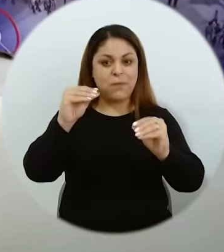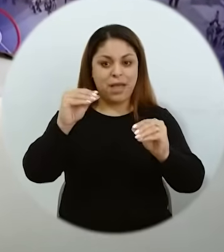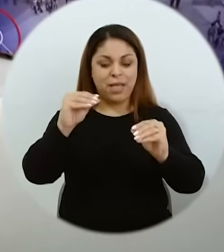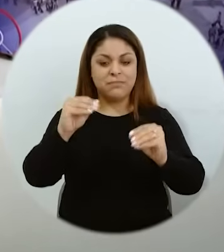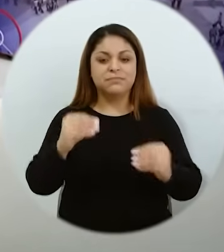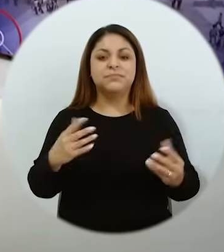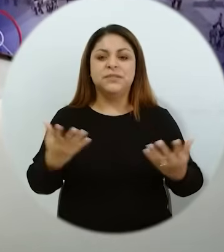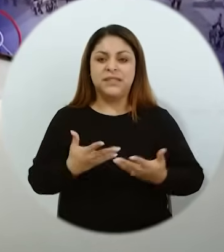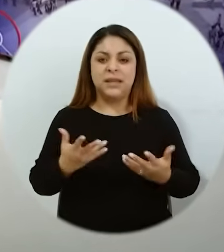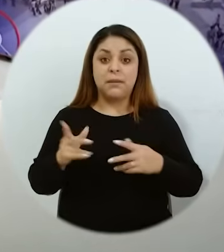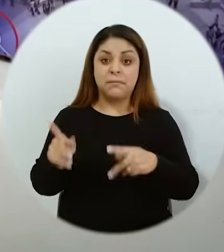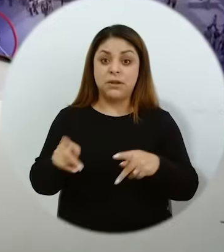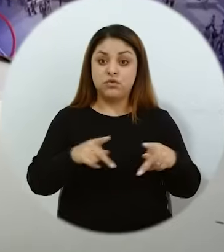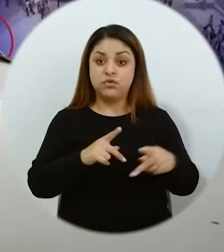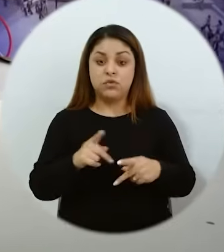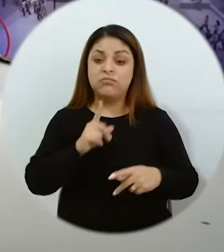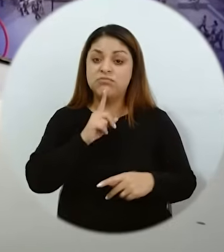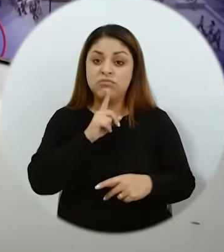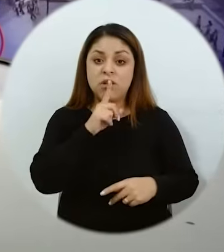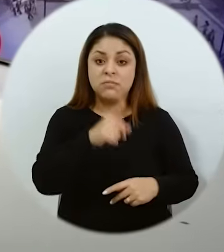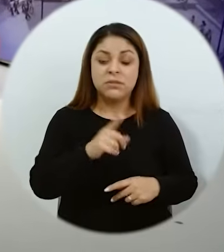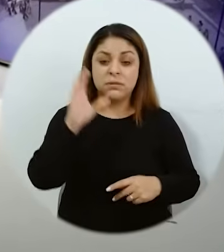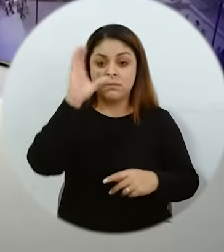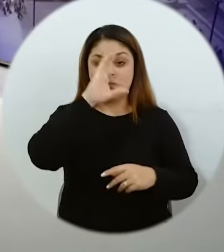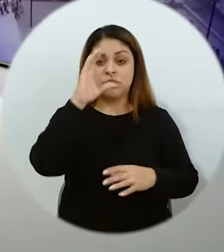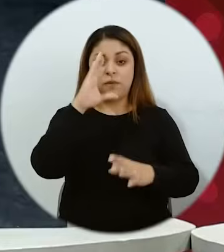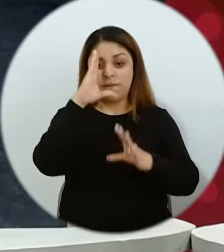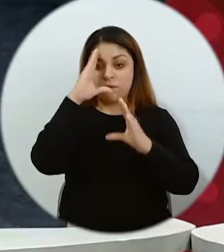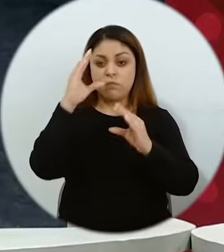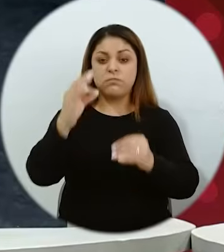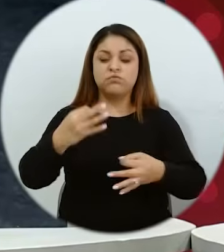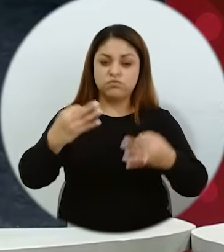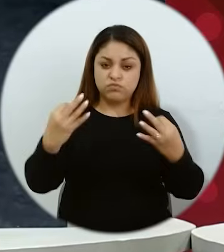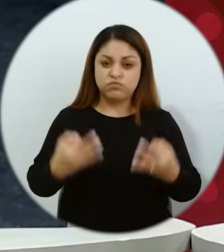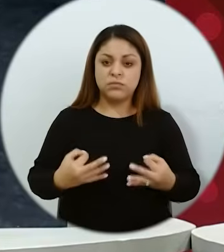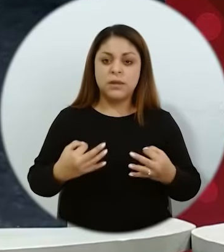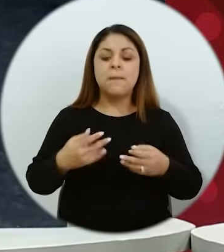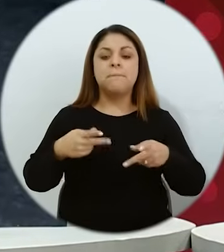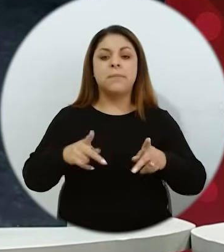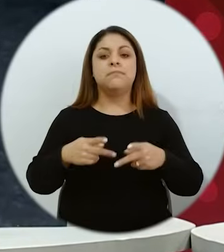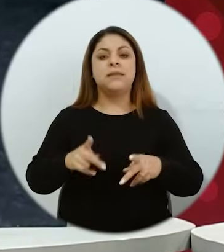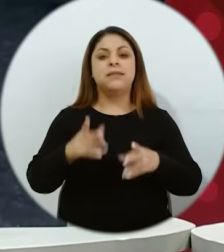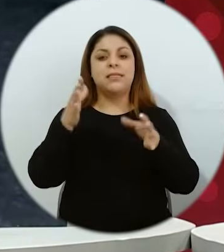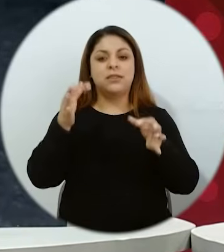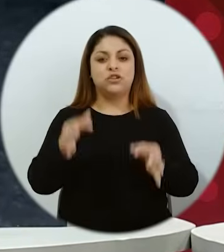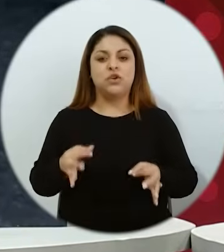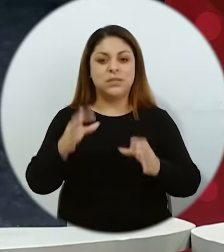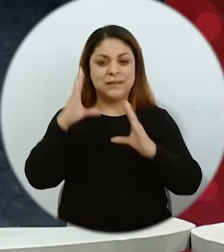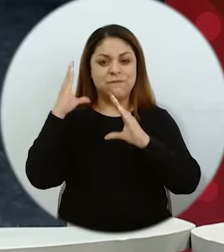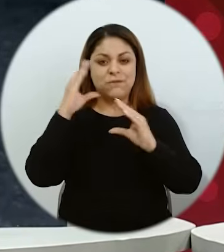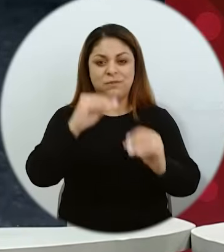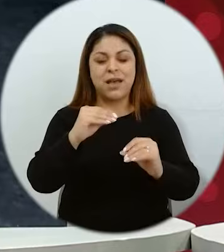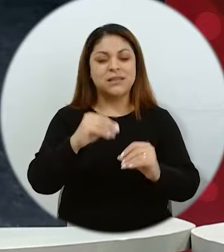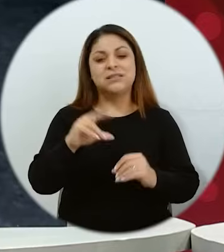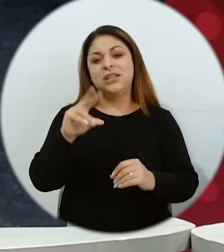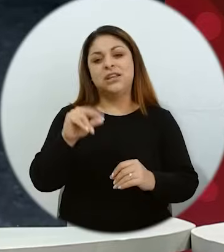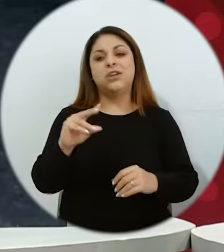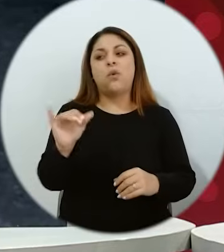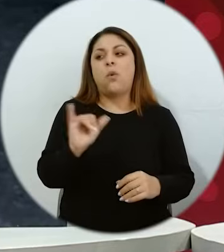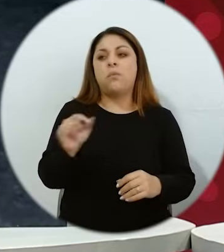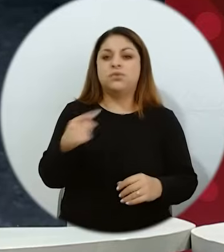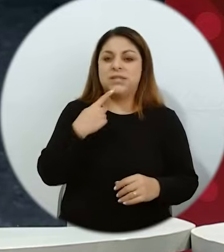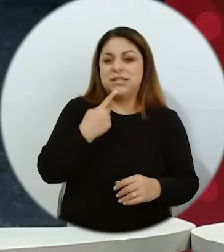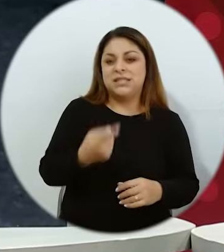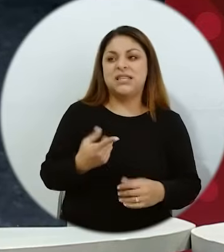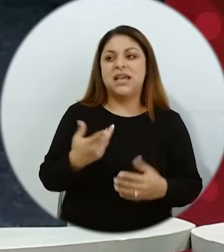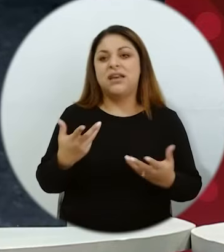informada, en que, ¿verdad?, la gente realmente busque información fidedigna que le permita tomar decisiones informadas